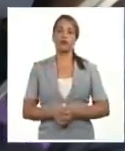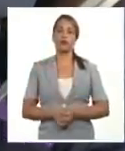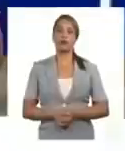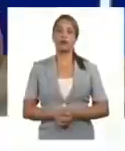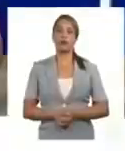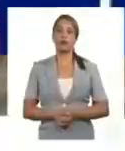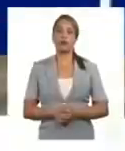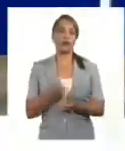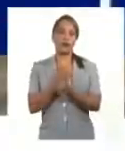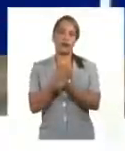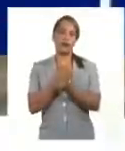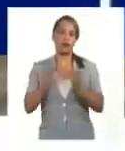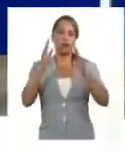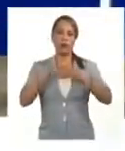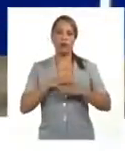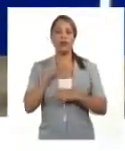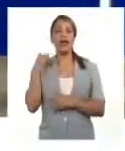Tenemos en el día de hoy,